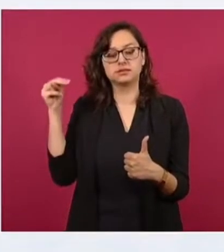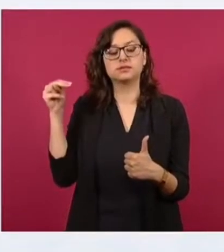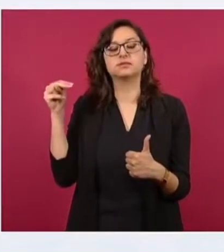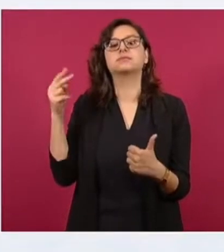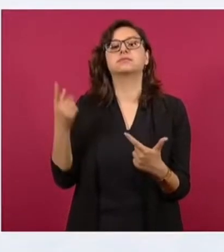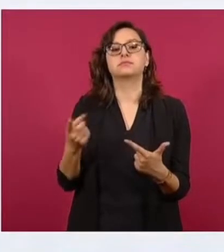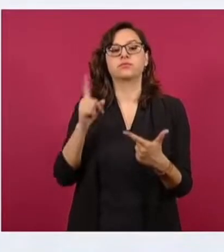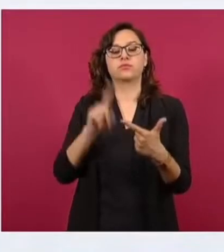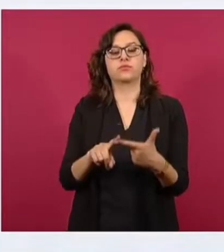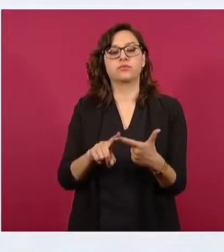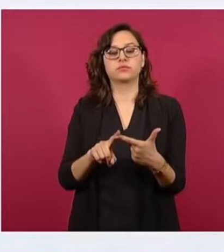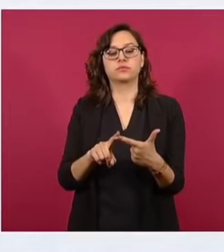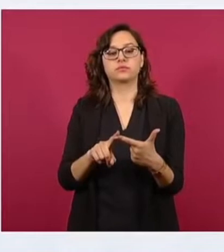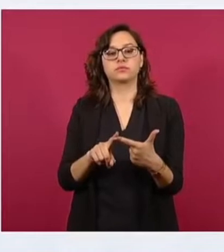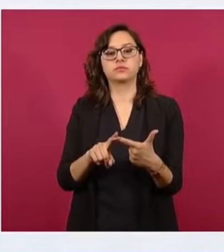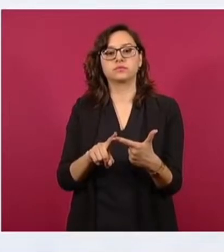el camino